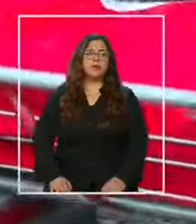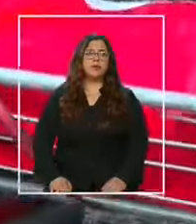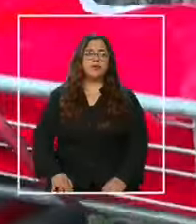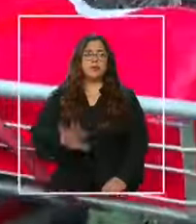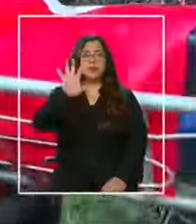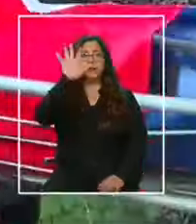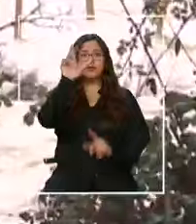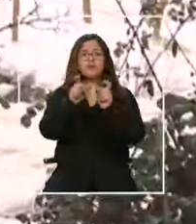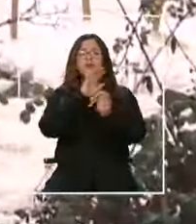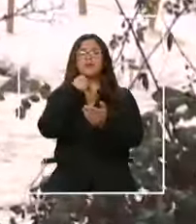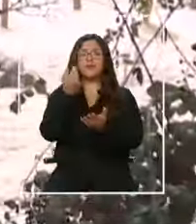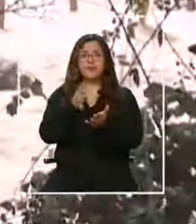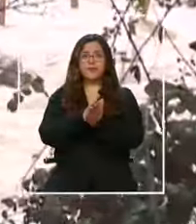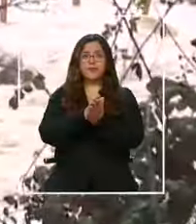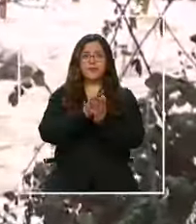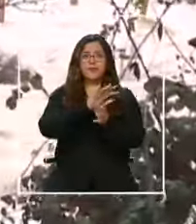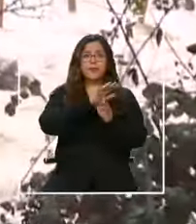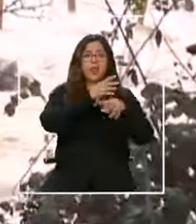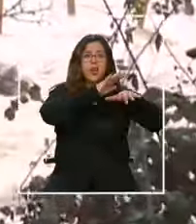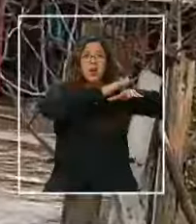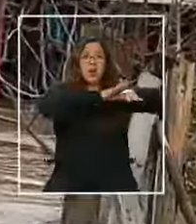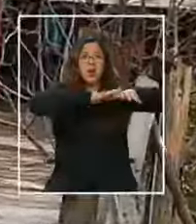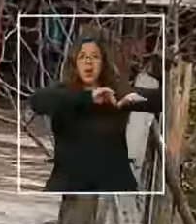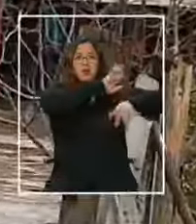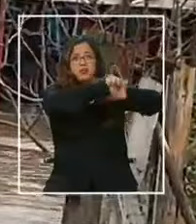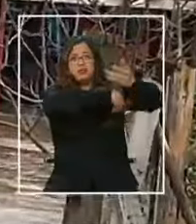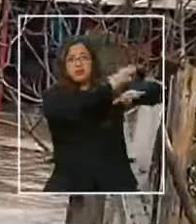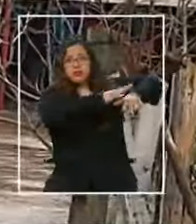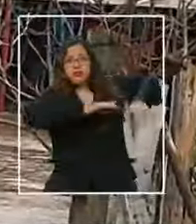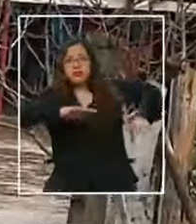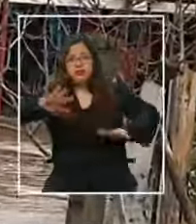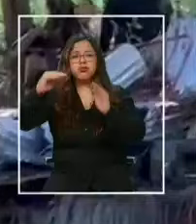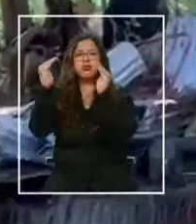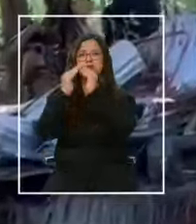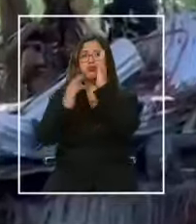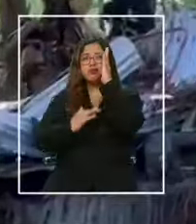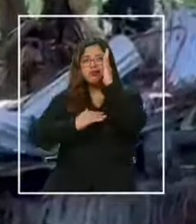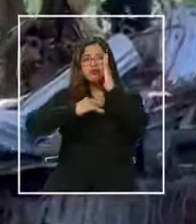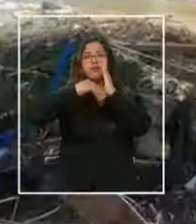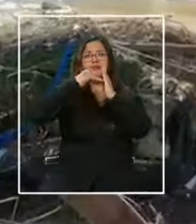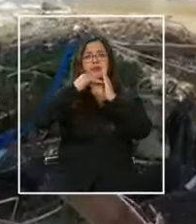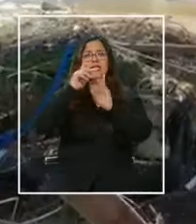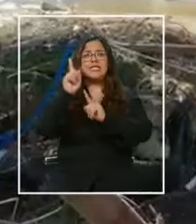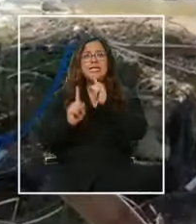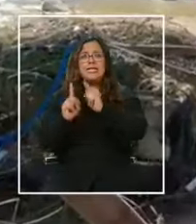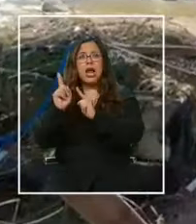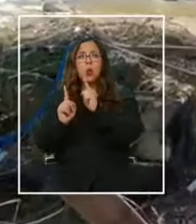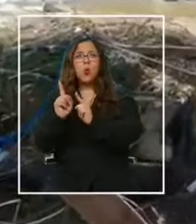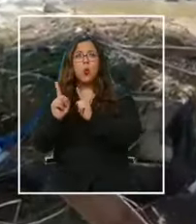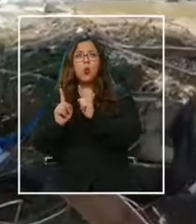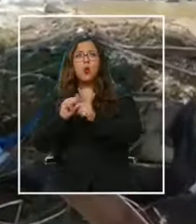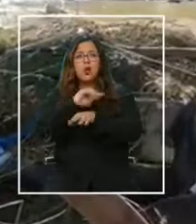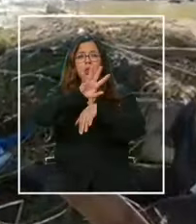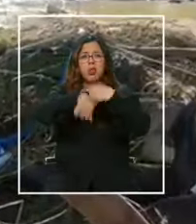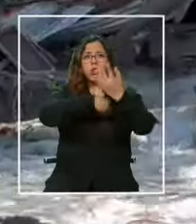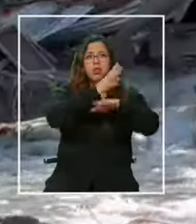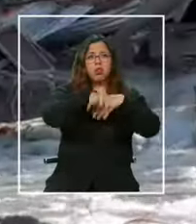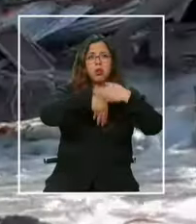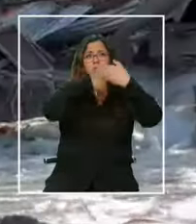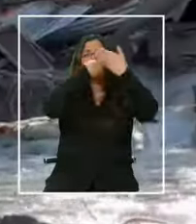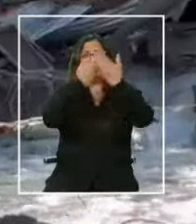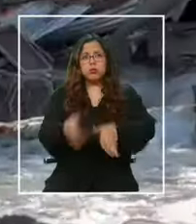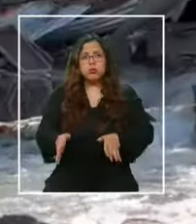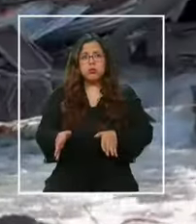Cinco fallecidos, desbordes de ríos, casas completamente inundadas y algunas incluso arrastradas por las